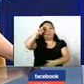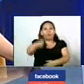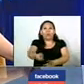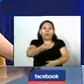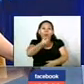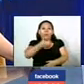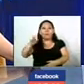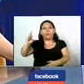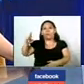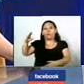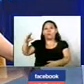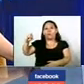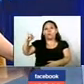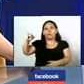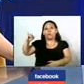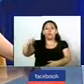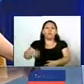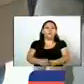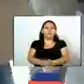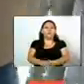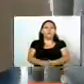nos amplía la información